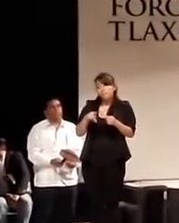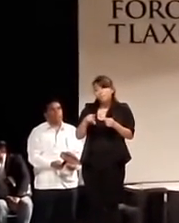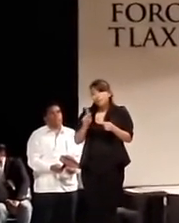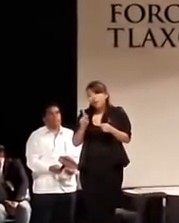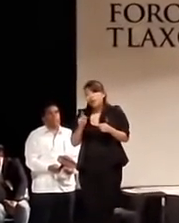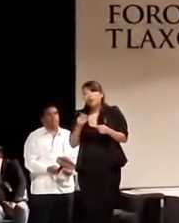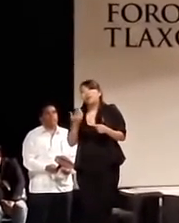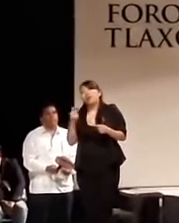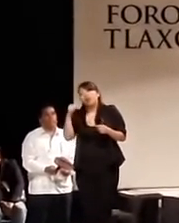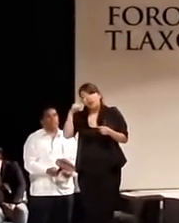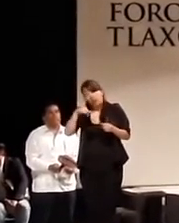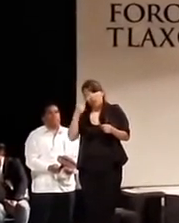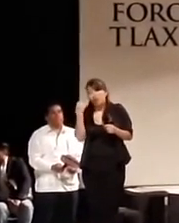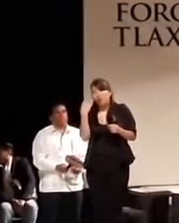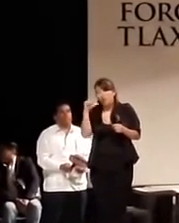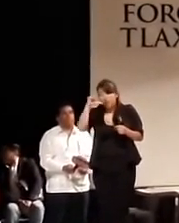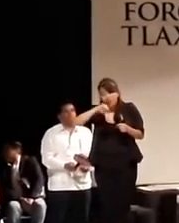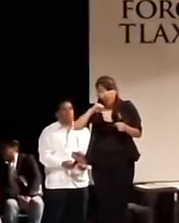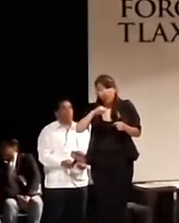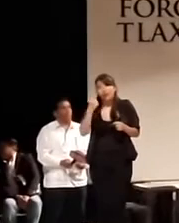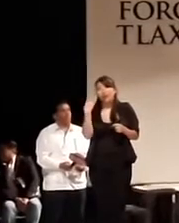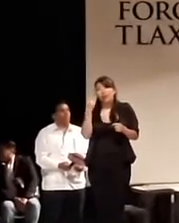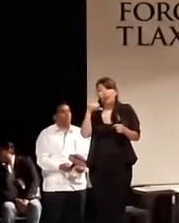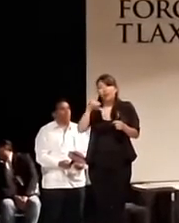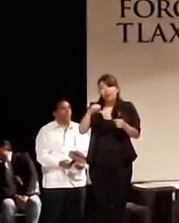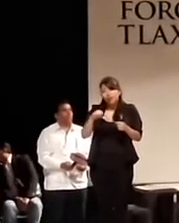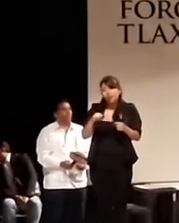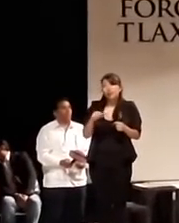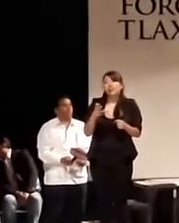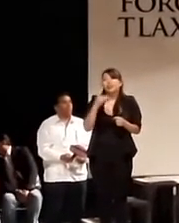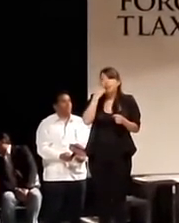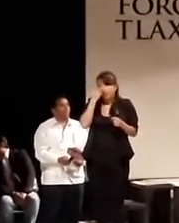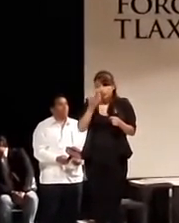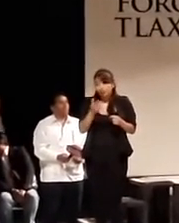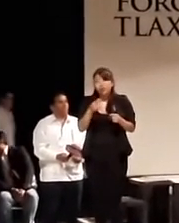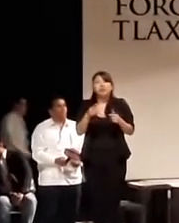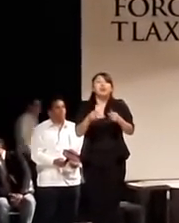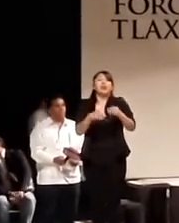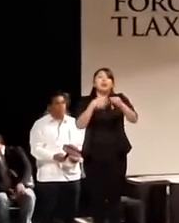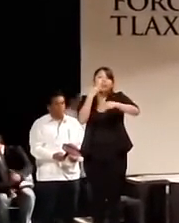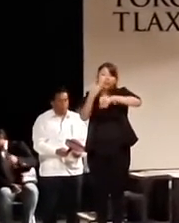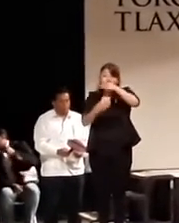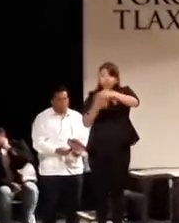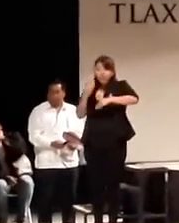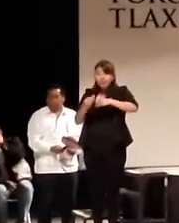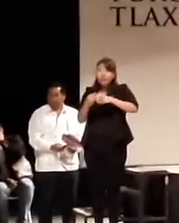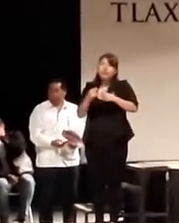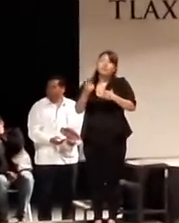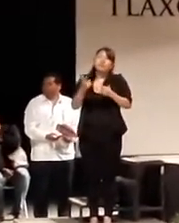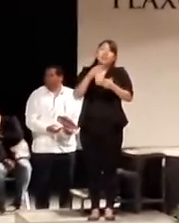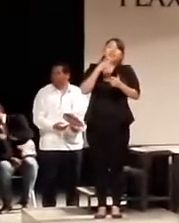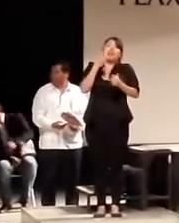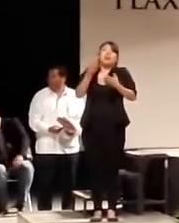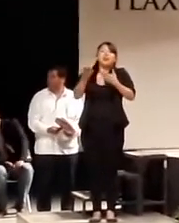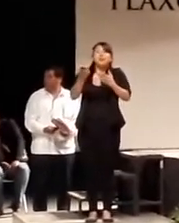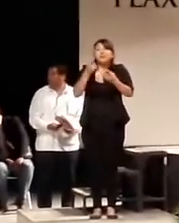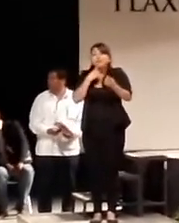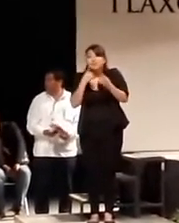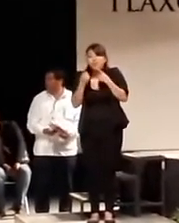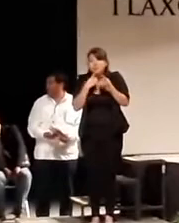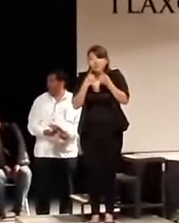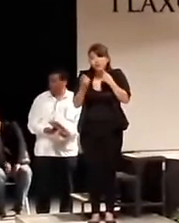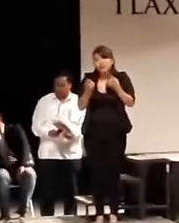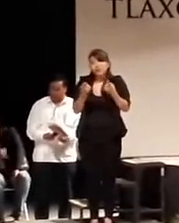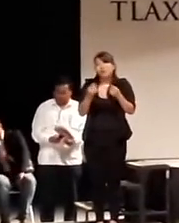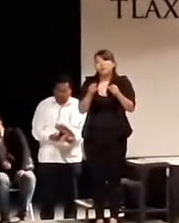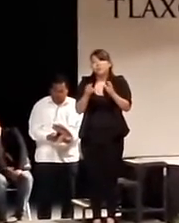novedades, objetivos y preceptos. Frente a todo ello, lo que muchos de nosotros hemos pensado, particularmente